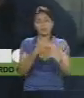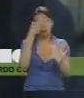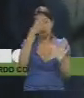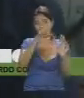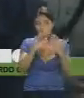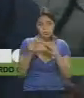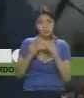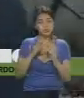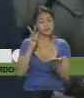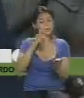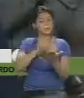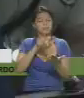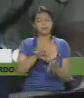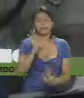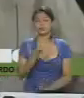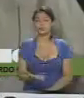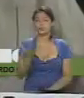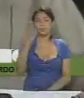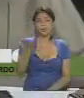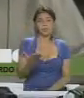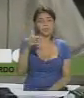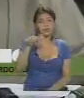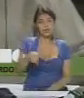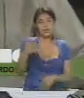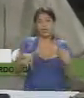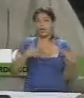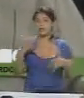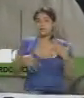comunales juegan un papel fundamental en estos